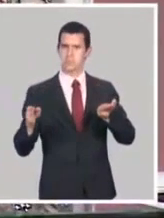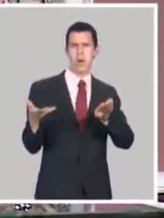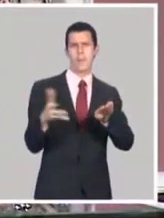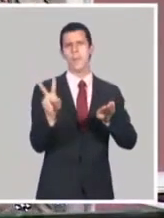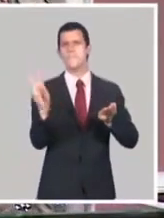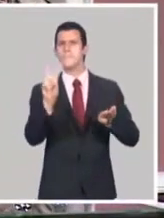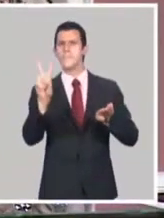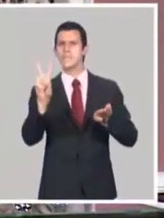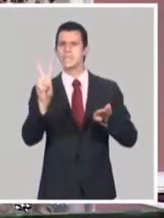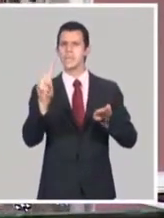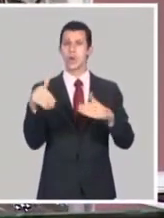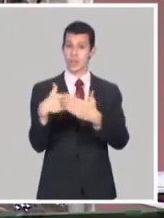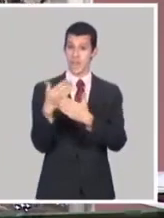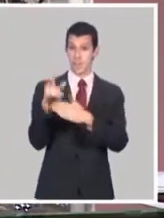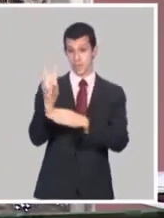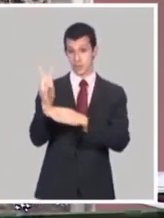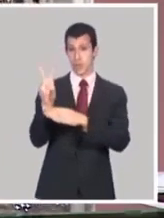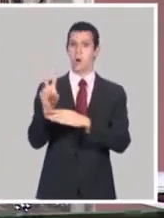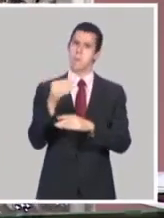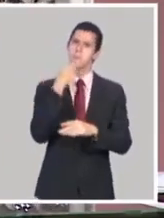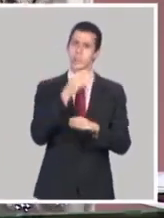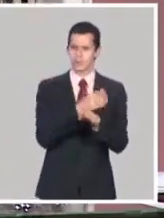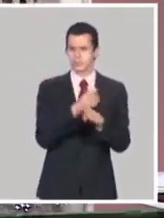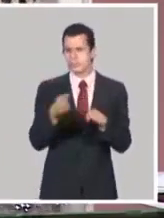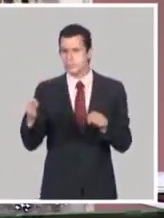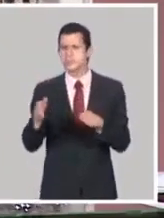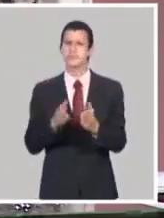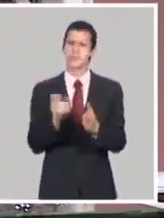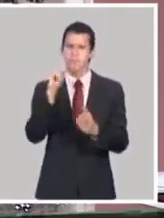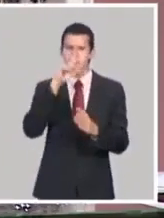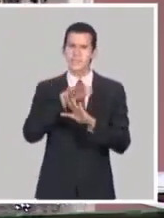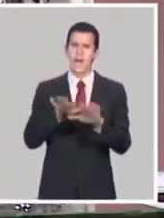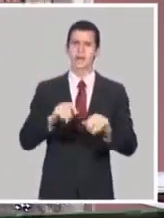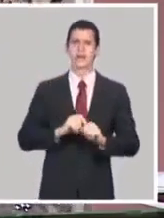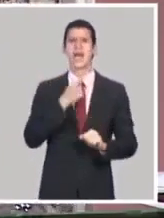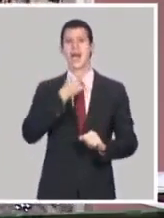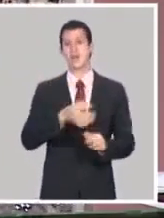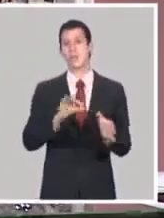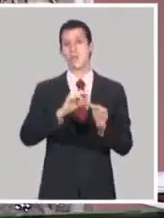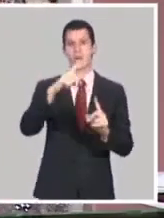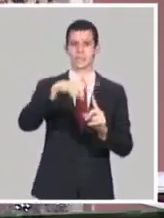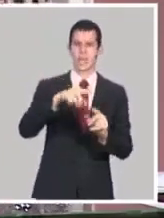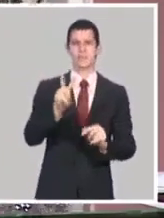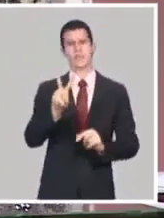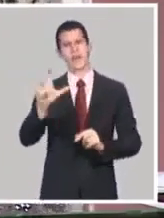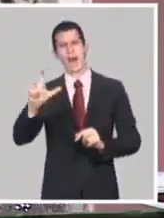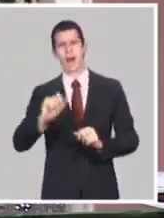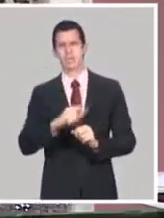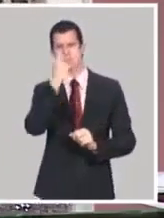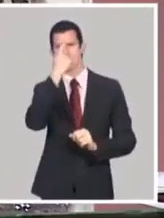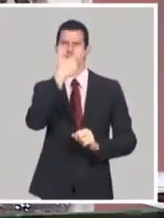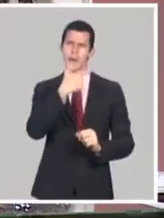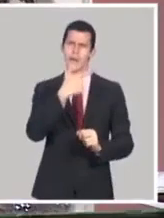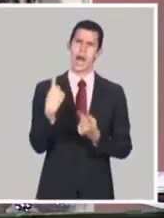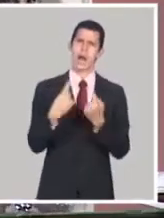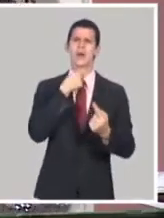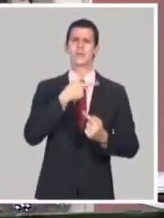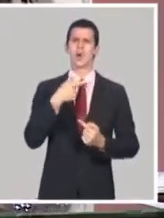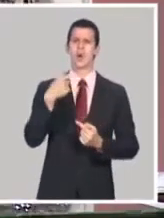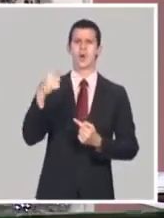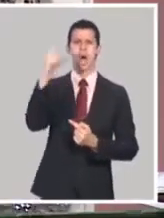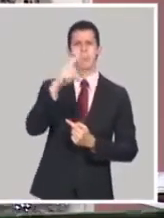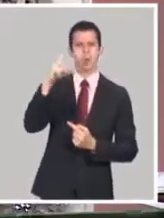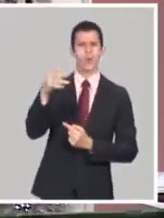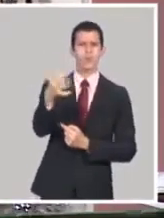mencionando como por ejemplo guantánamo villa clara ciego de ávila en cierta medida algunos municipios de camagüey